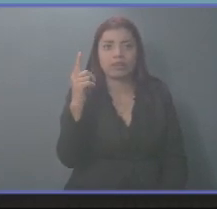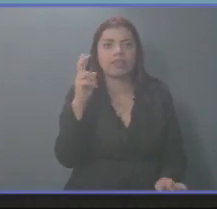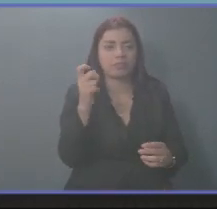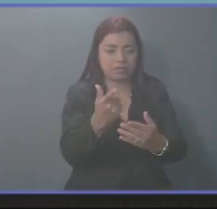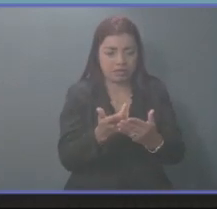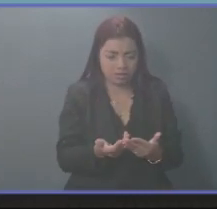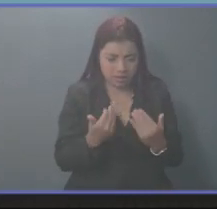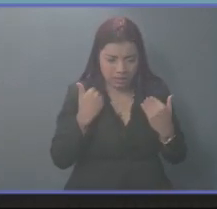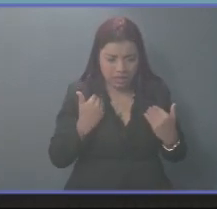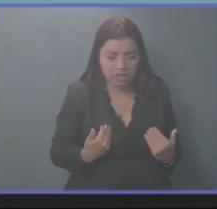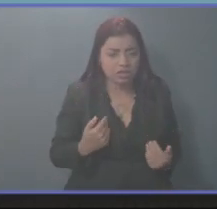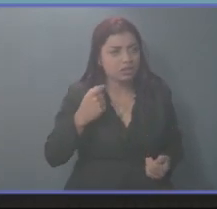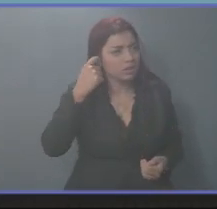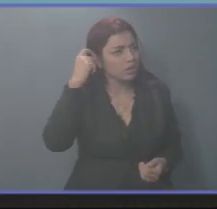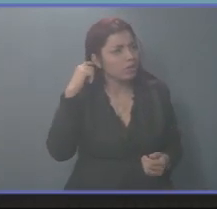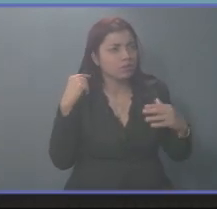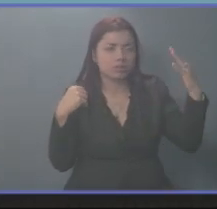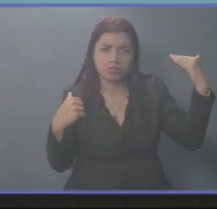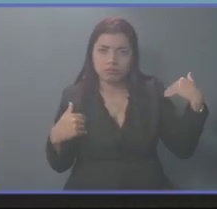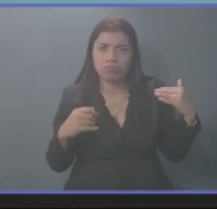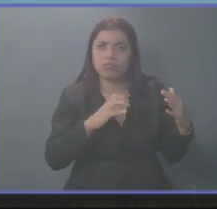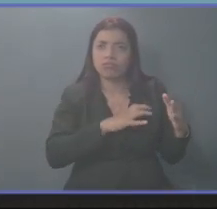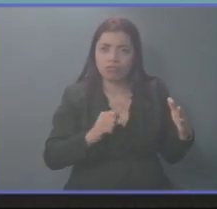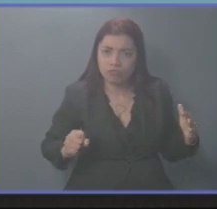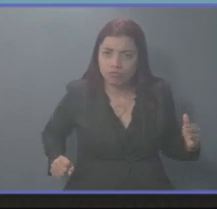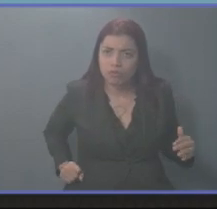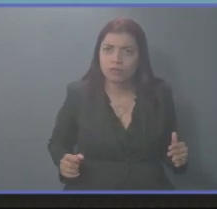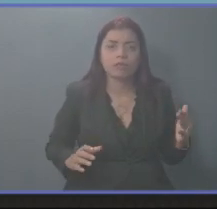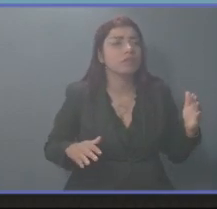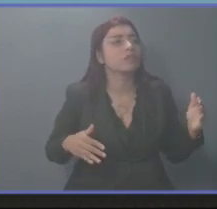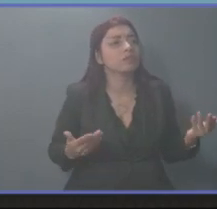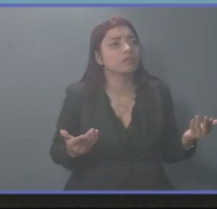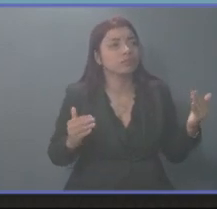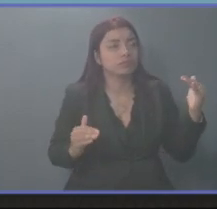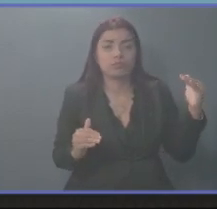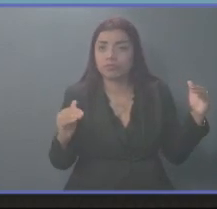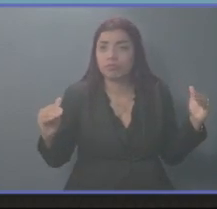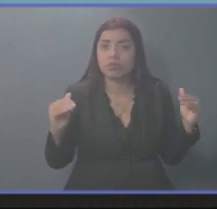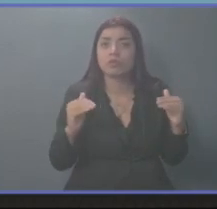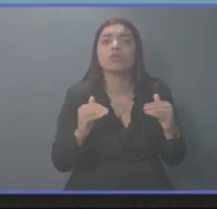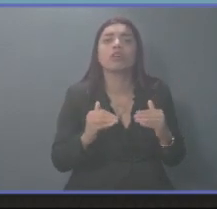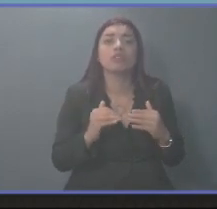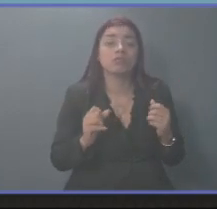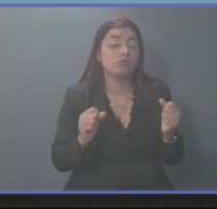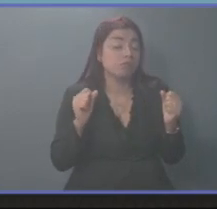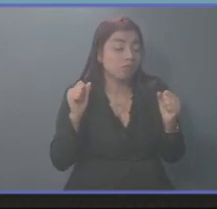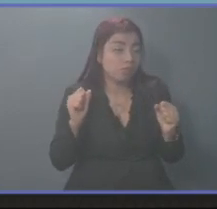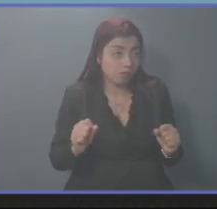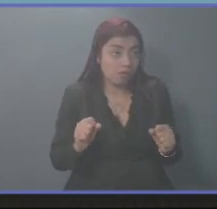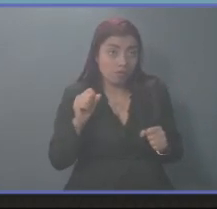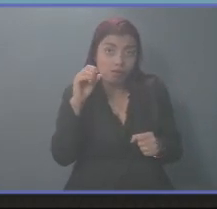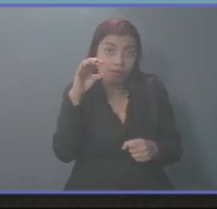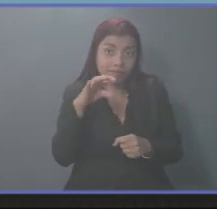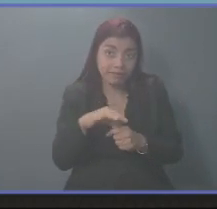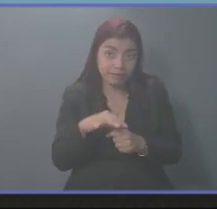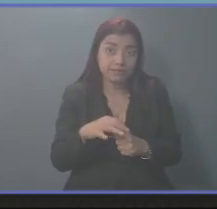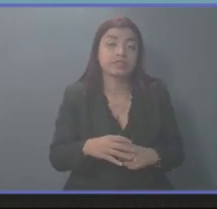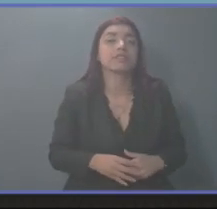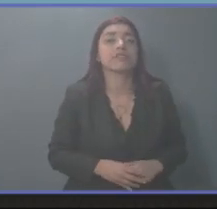los ciudadanos y ciudadanas salvadoreñas que por igualdad tenemos de poder ejercer el voto.